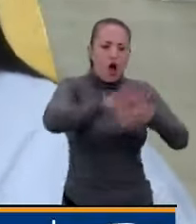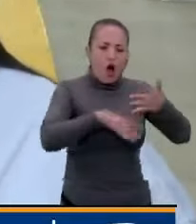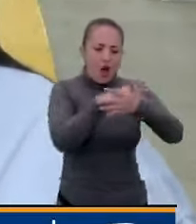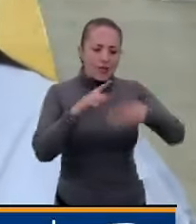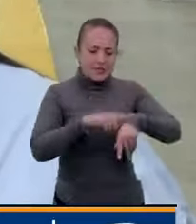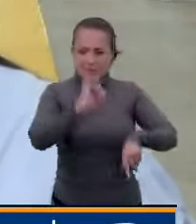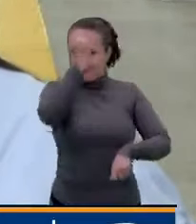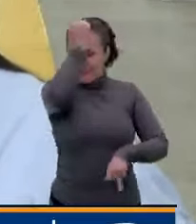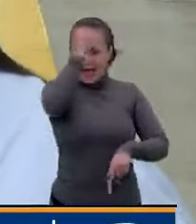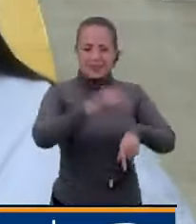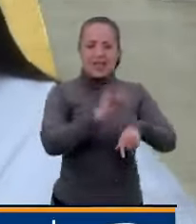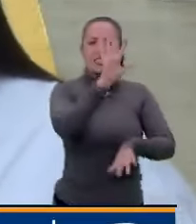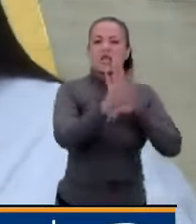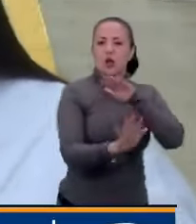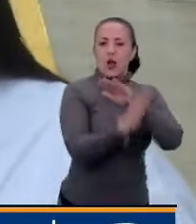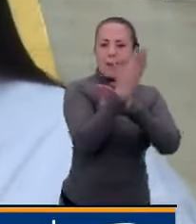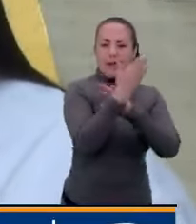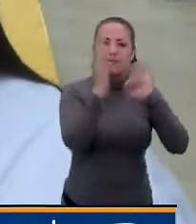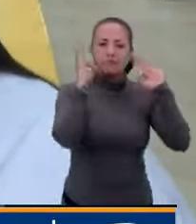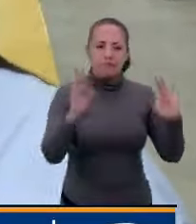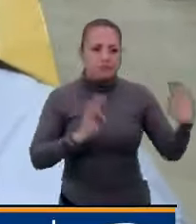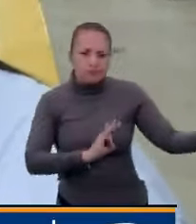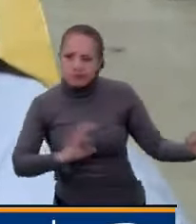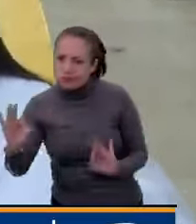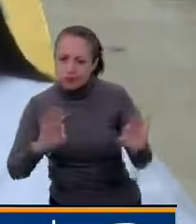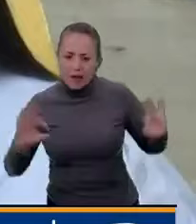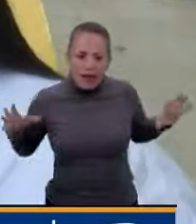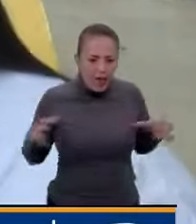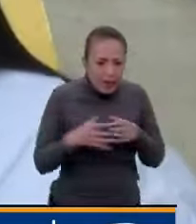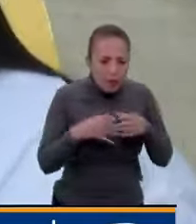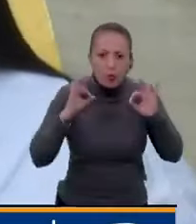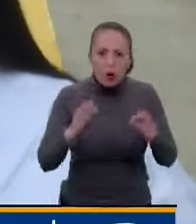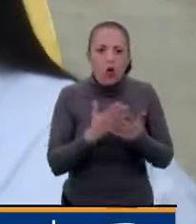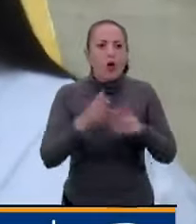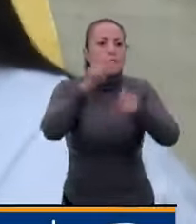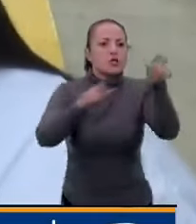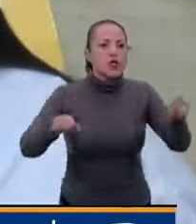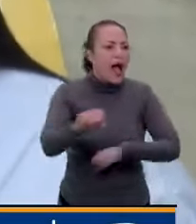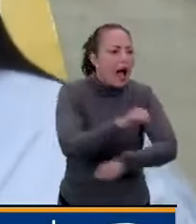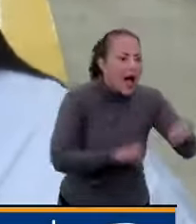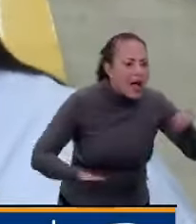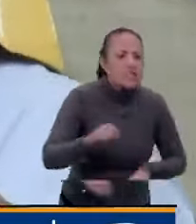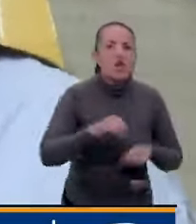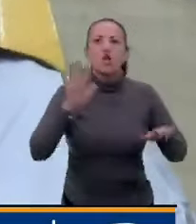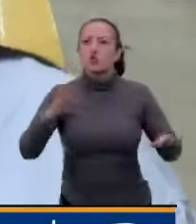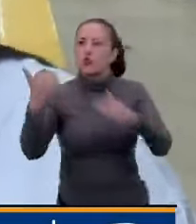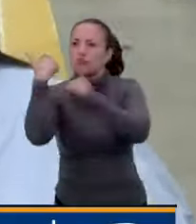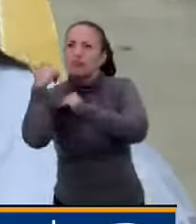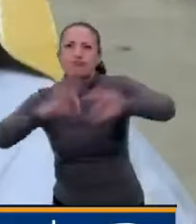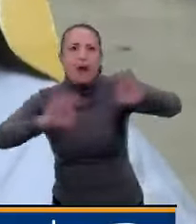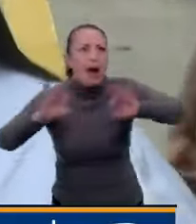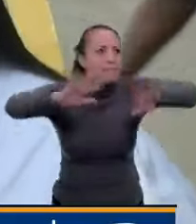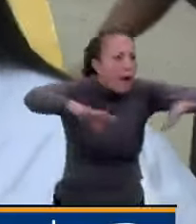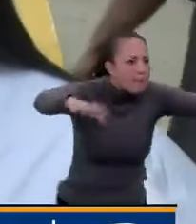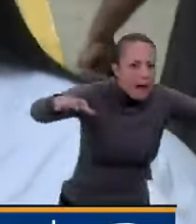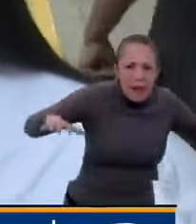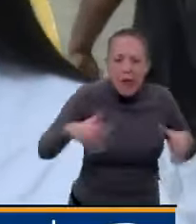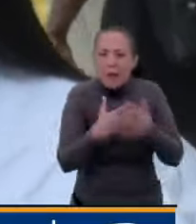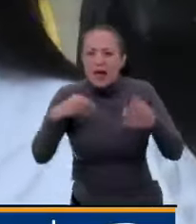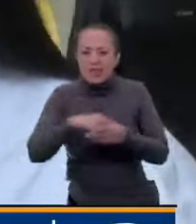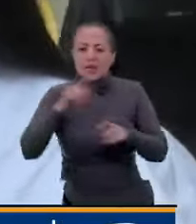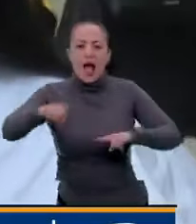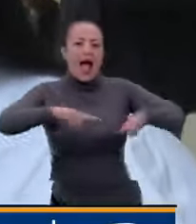prioritario de 5 de la mañana para asegurar que todo nuestro equipo, personal de aseo, personal de montajes, nuestro equipo administrativo y